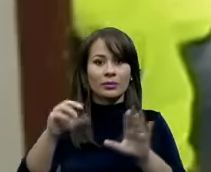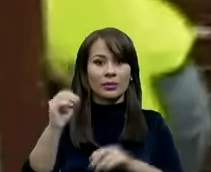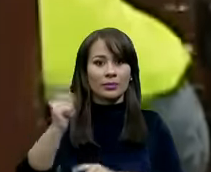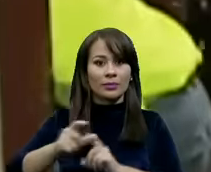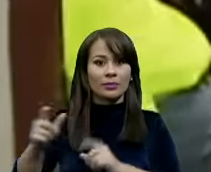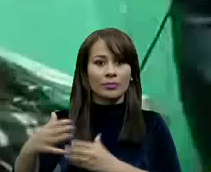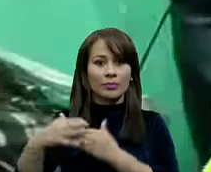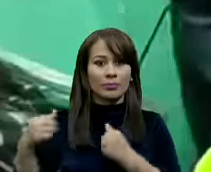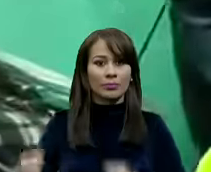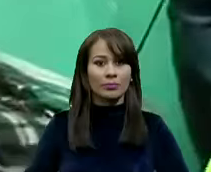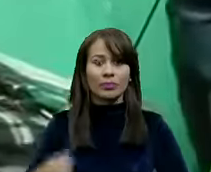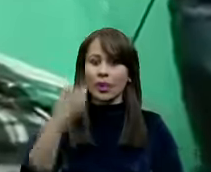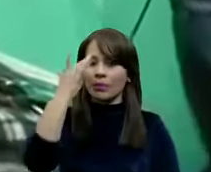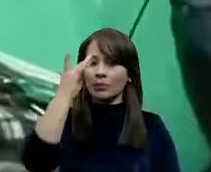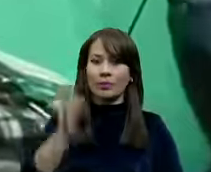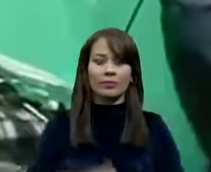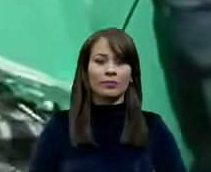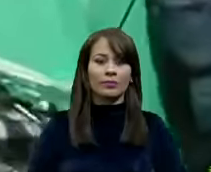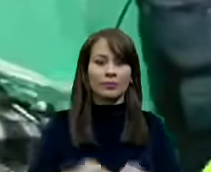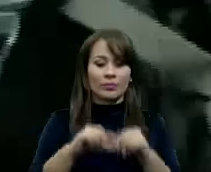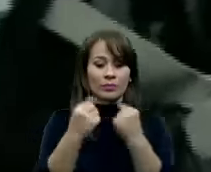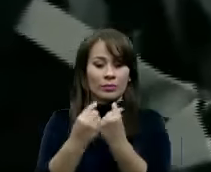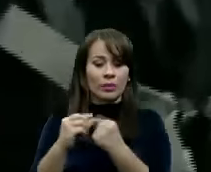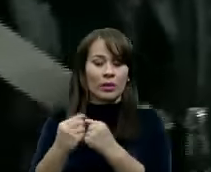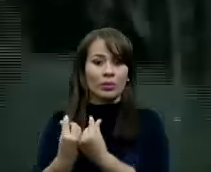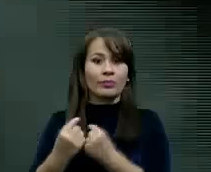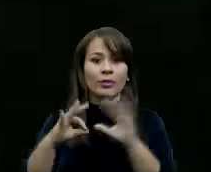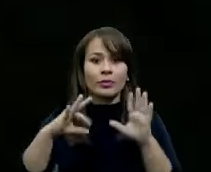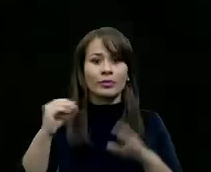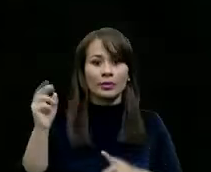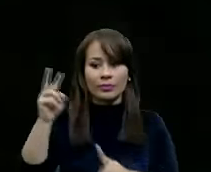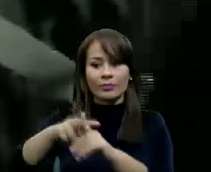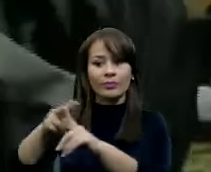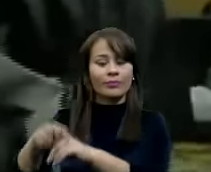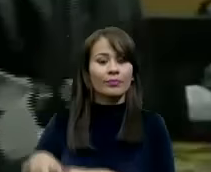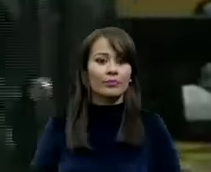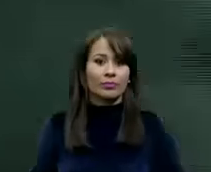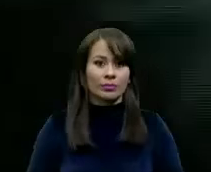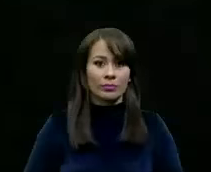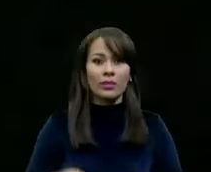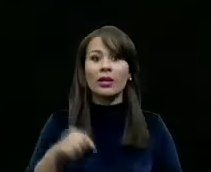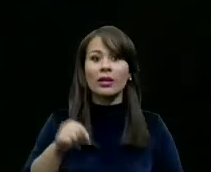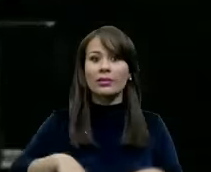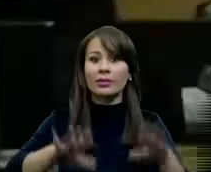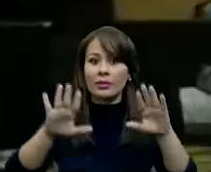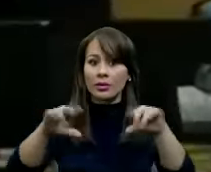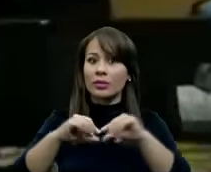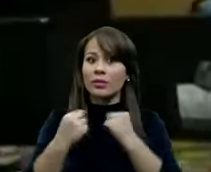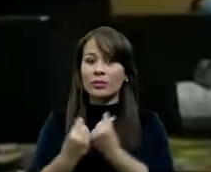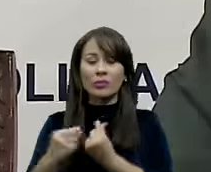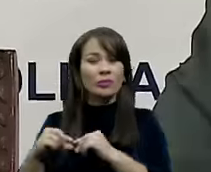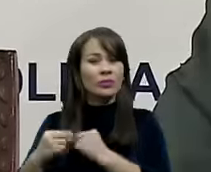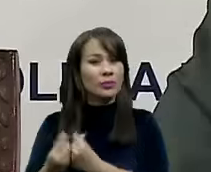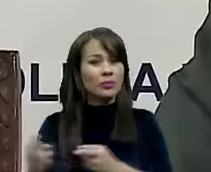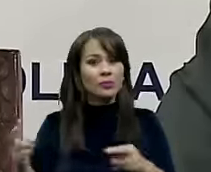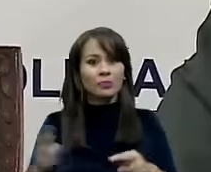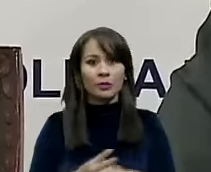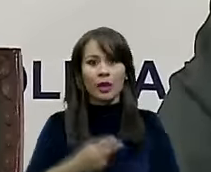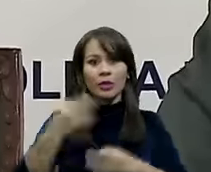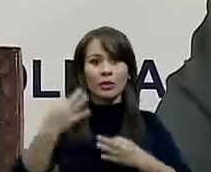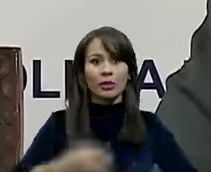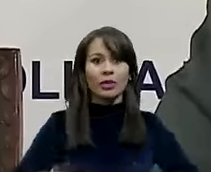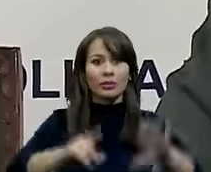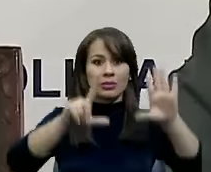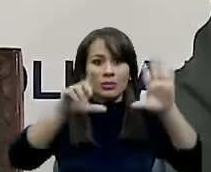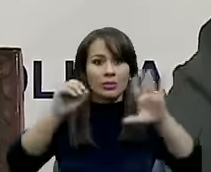quedaron detenidas y simultáneamente se realizaron 80 allanamientos. Estas 10 bandas criminales, que dan un total